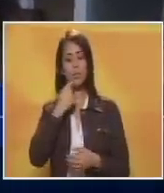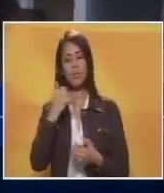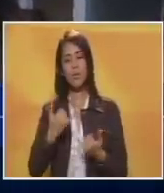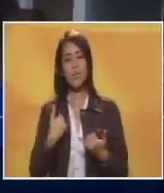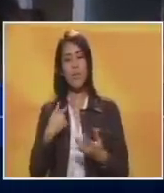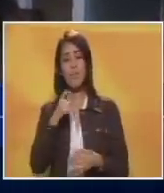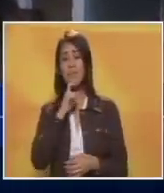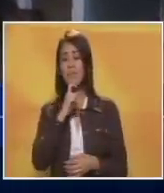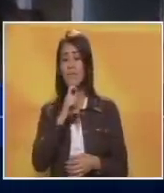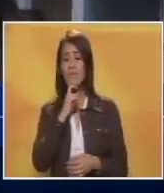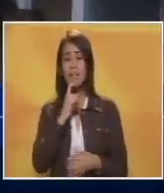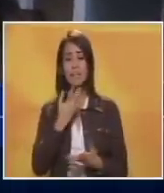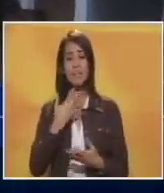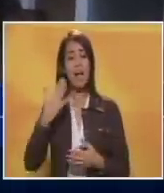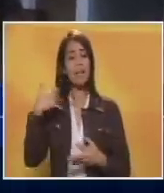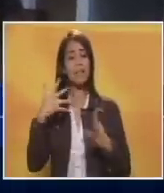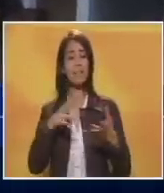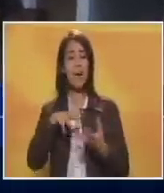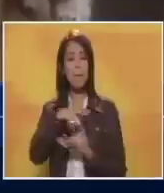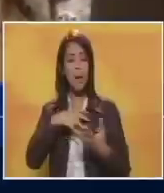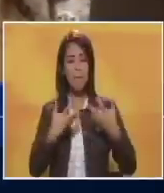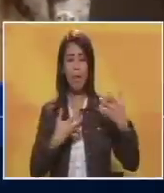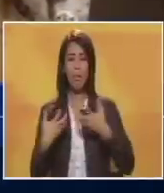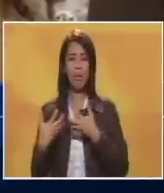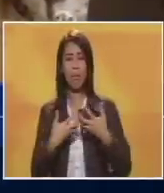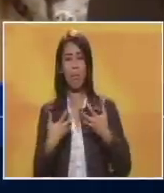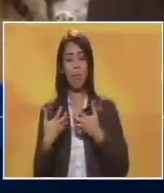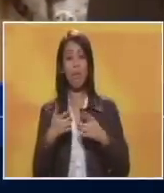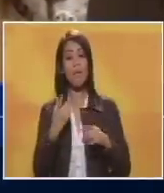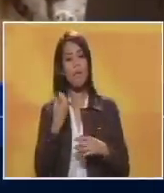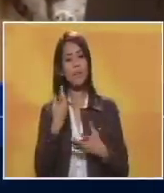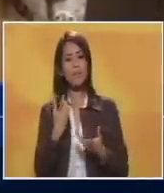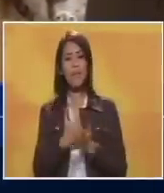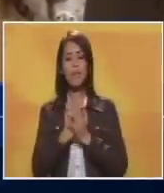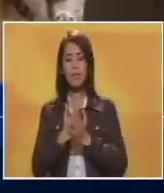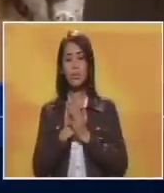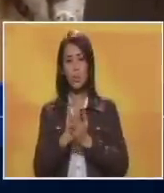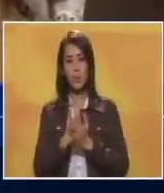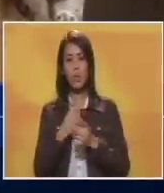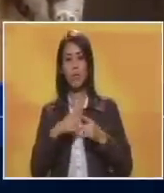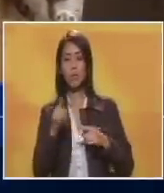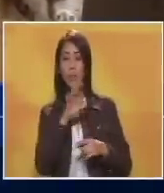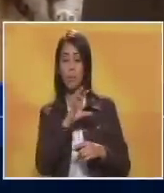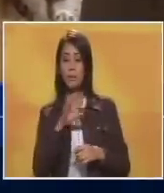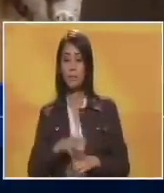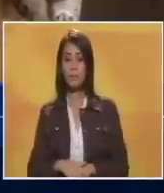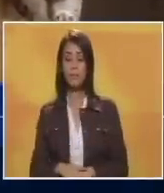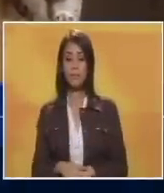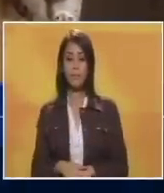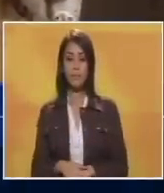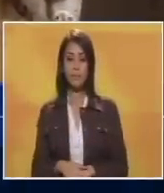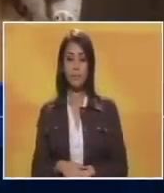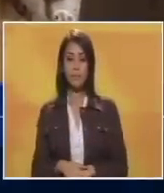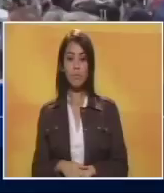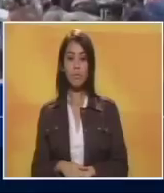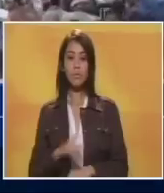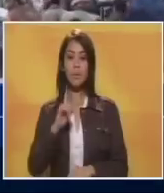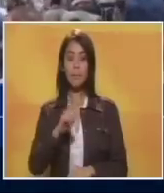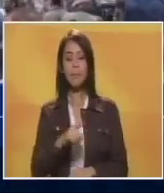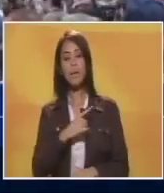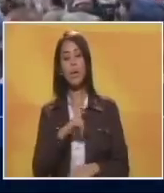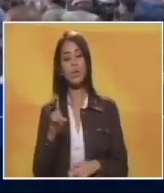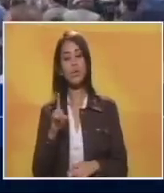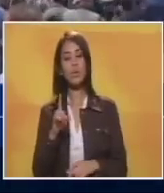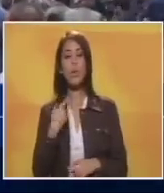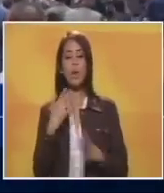más difíciles que durante la Guerra Fría debido a la falta de canales de comunicación entre ambas partes. Por otra parte, la delegación británica